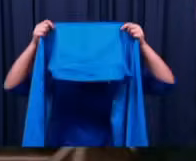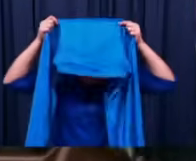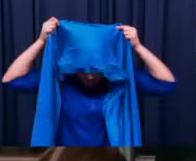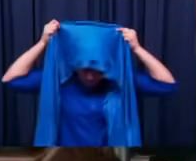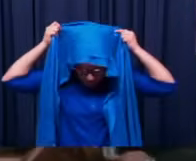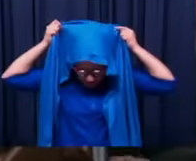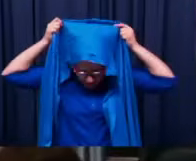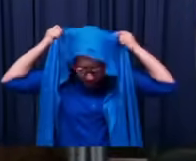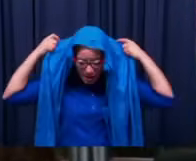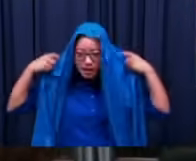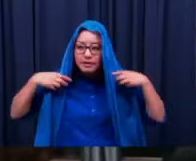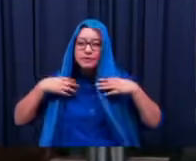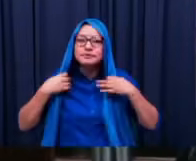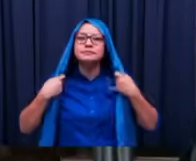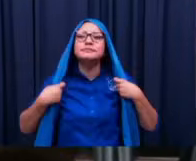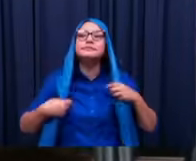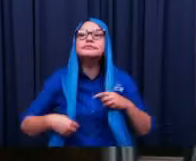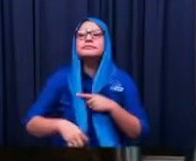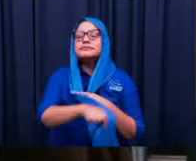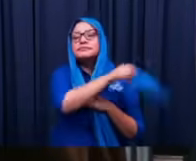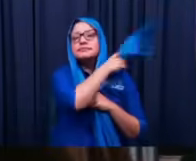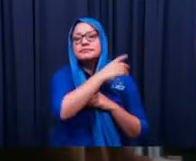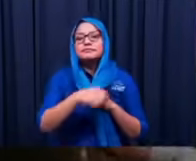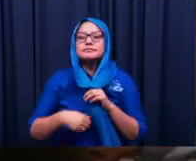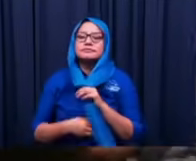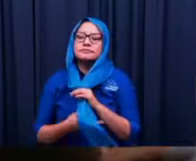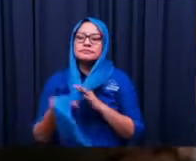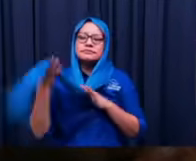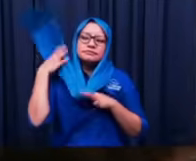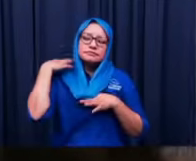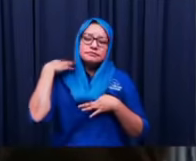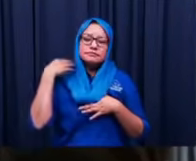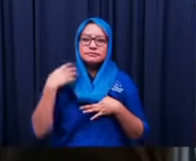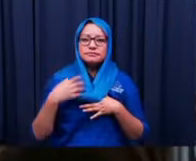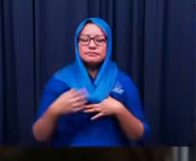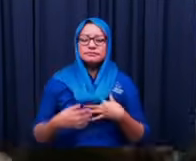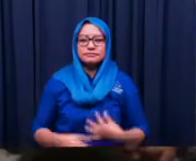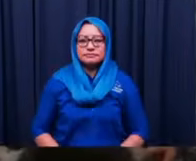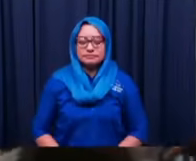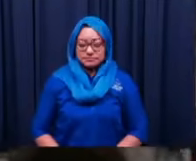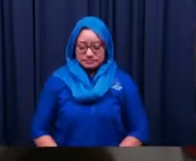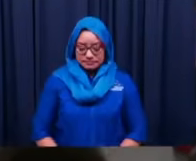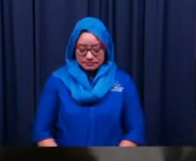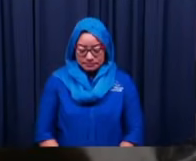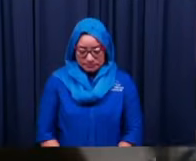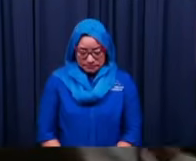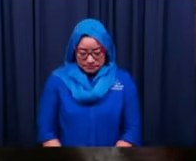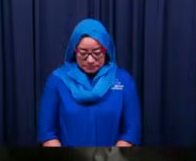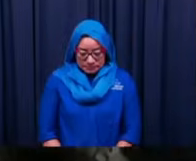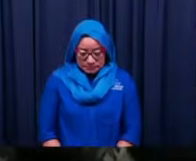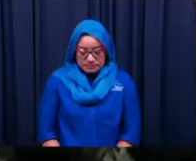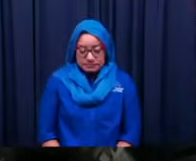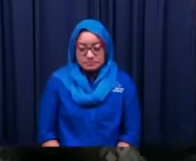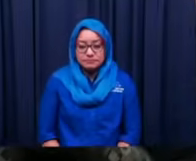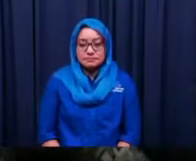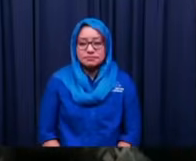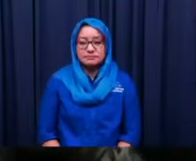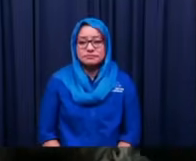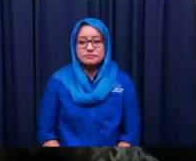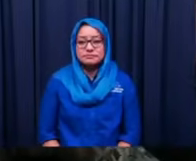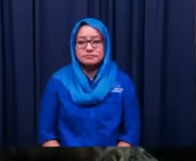hoy, mientras mis hermanos que están a cargo, tanto los de la alabanza como el pastor, que habrá de hacer las